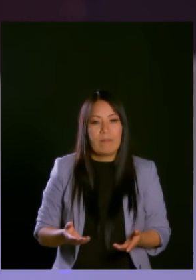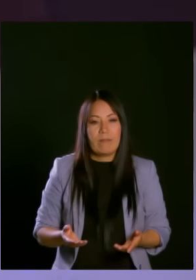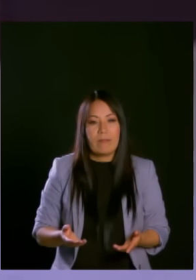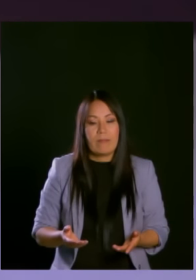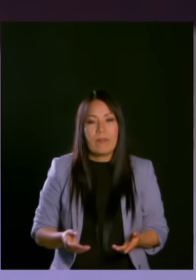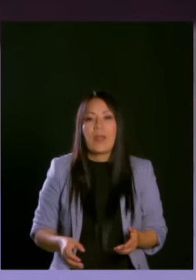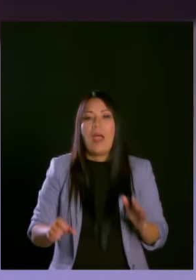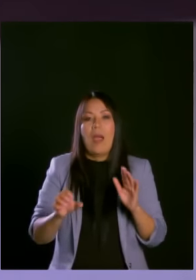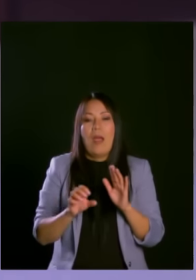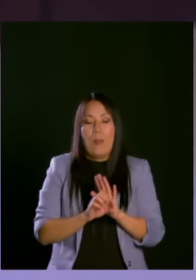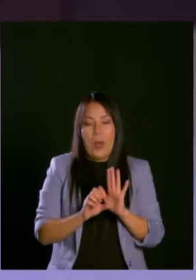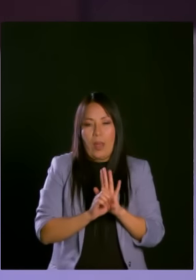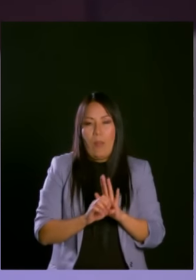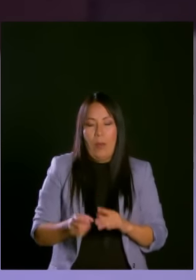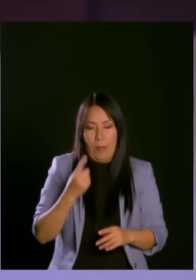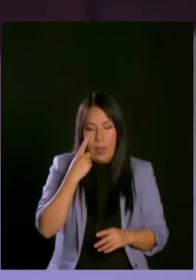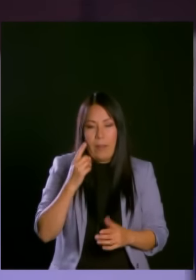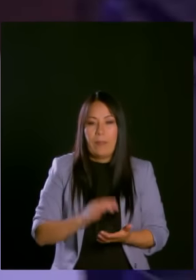Vení.